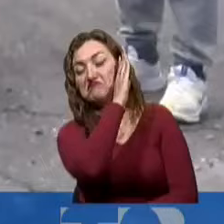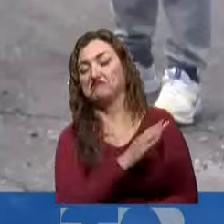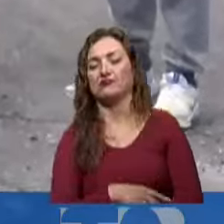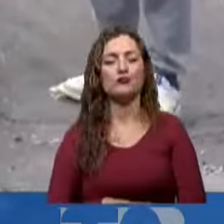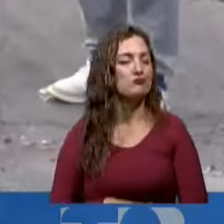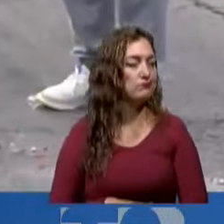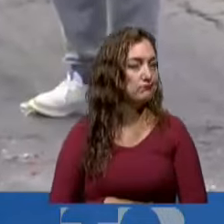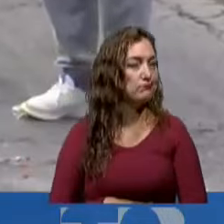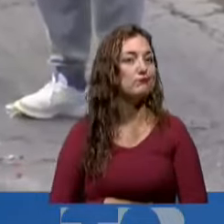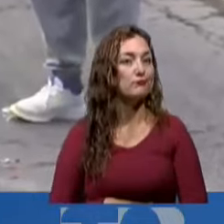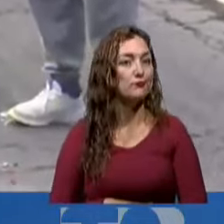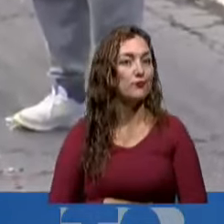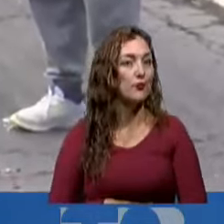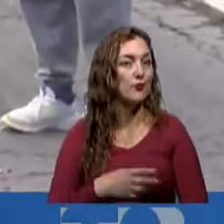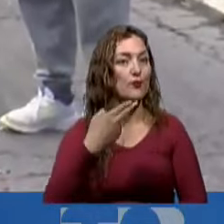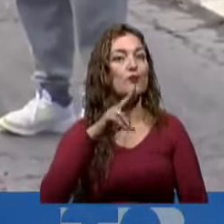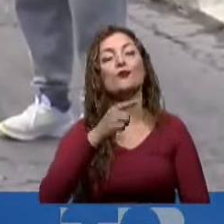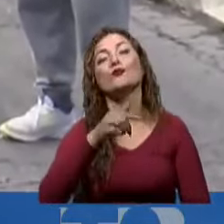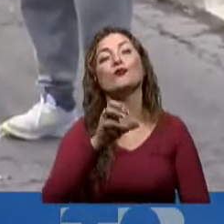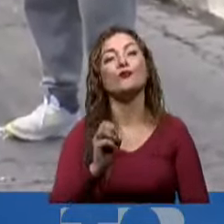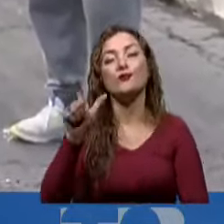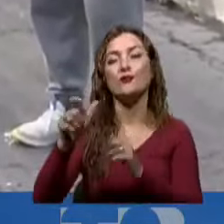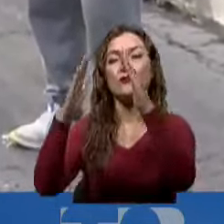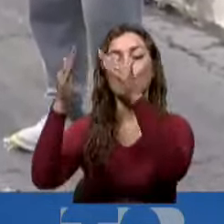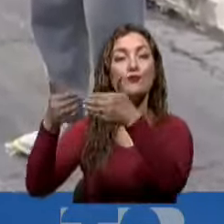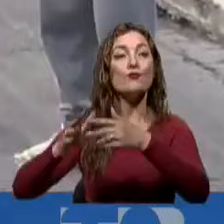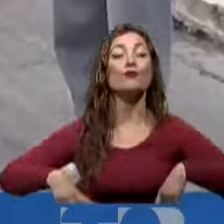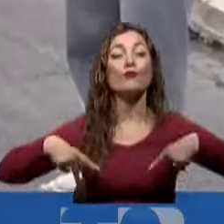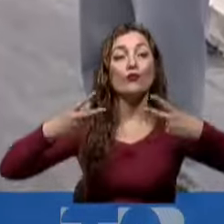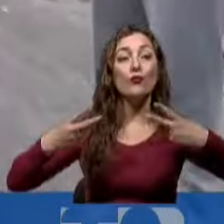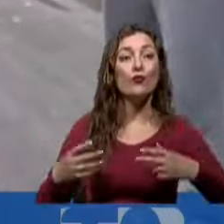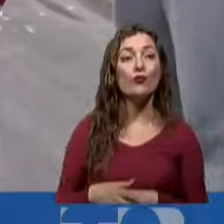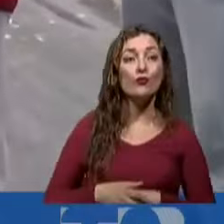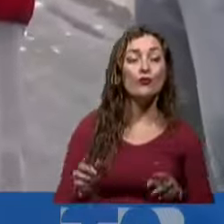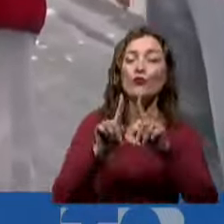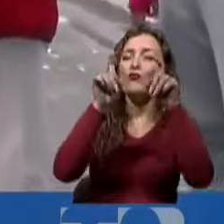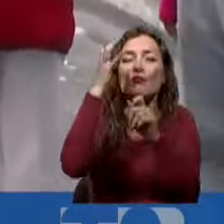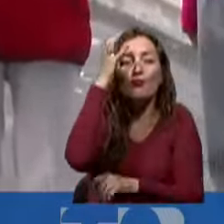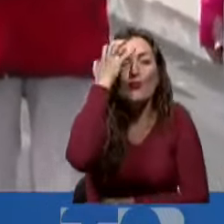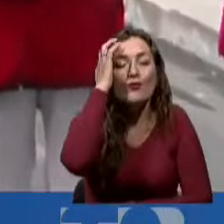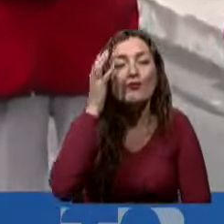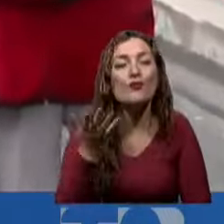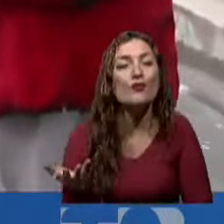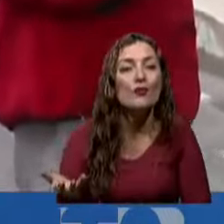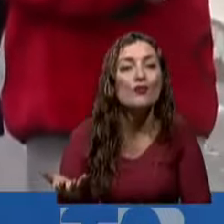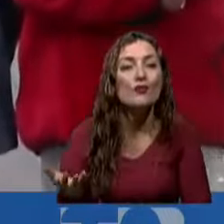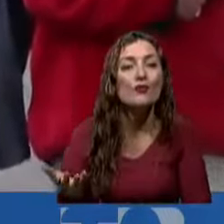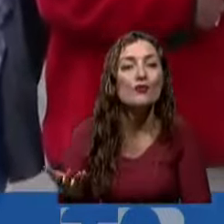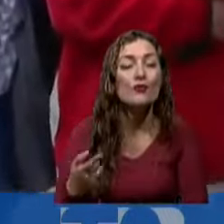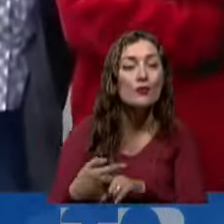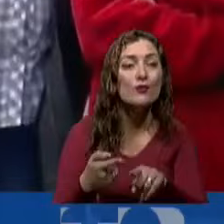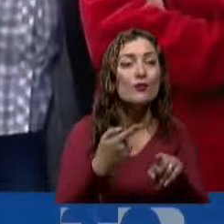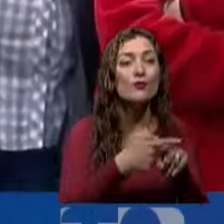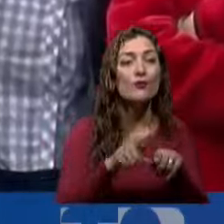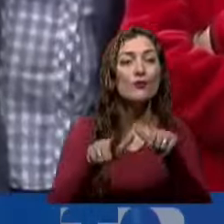acercado. Vamos a conversar con Hugo, que es uno de los vecinos de acá del sector, para que nos comente, don Hugo, las preocupaciones que tienen ustedes, porque son varias